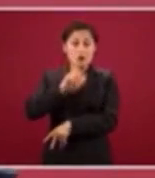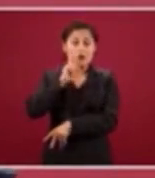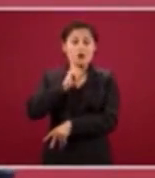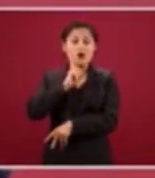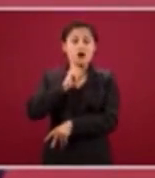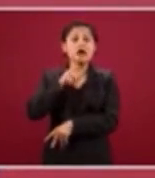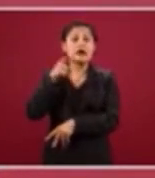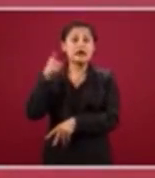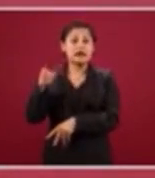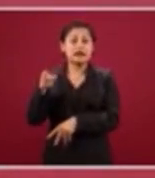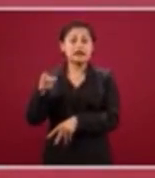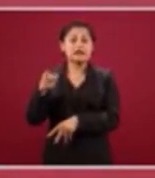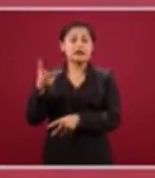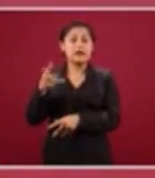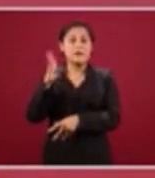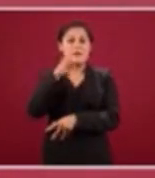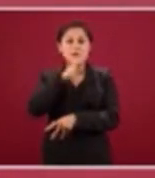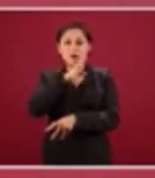machismo.